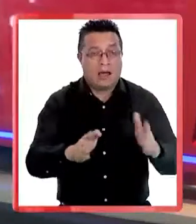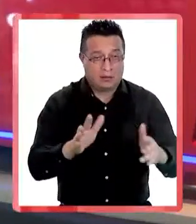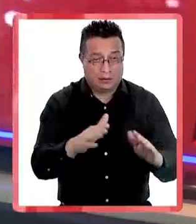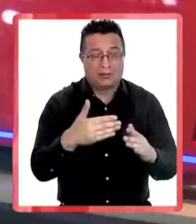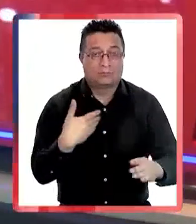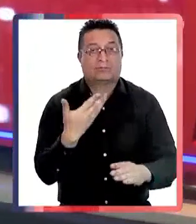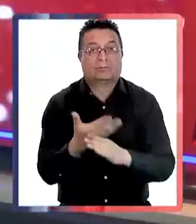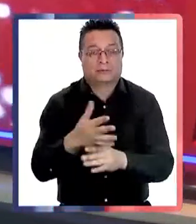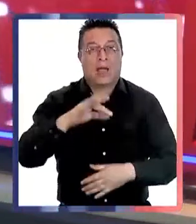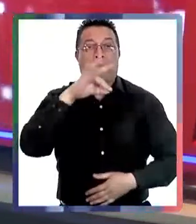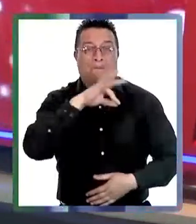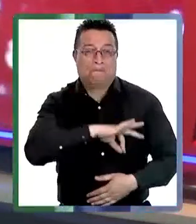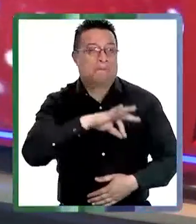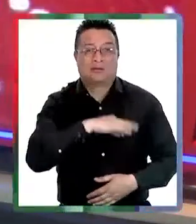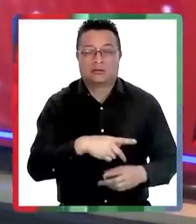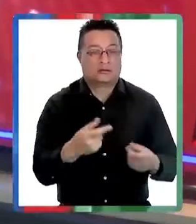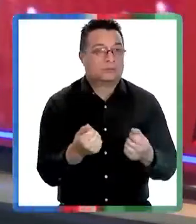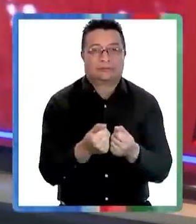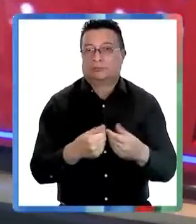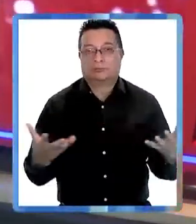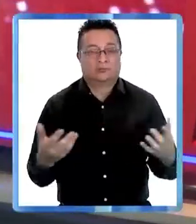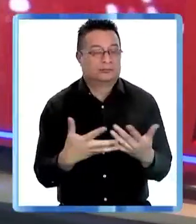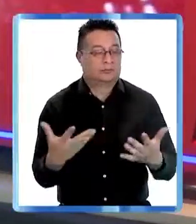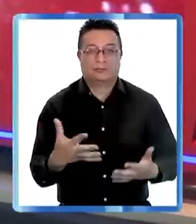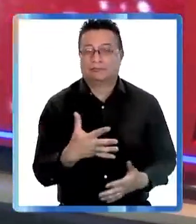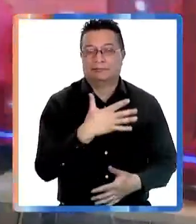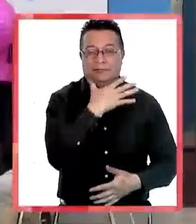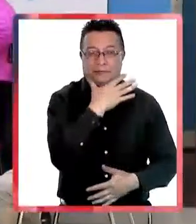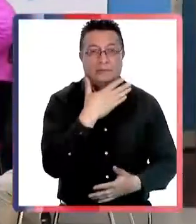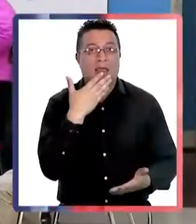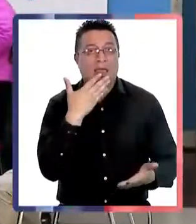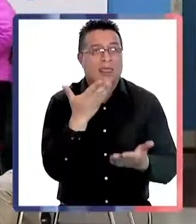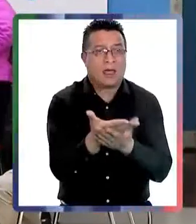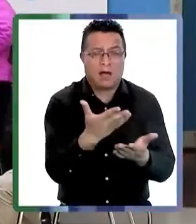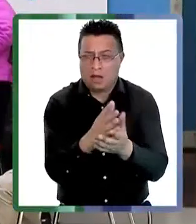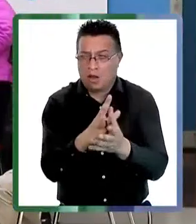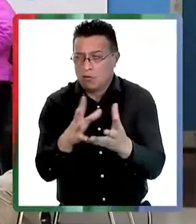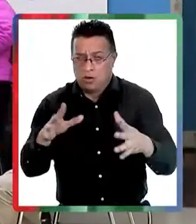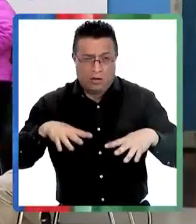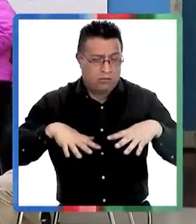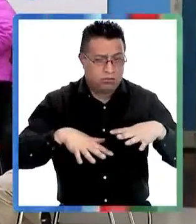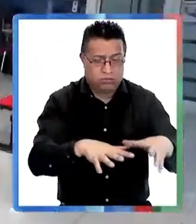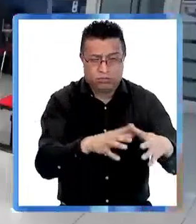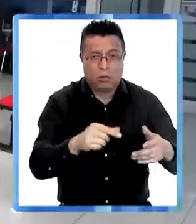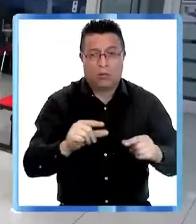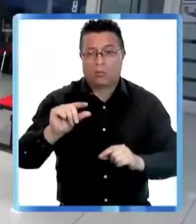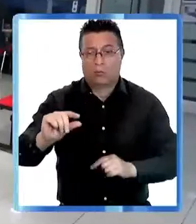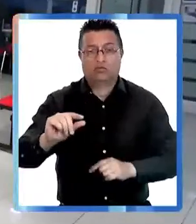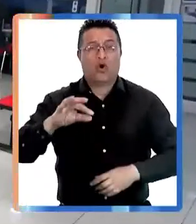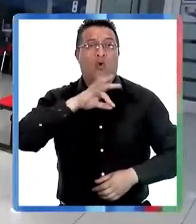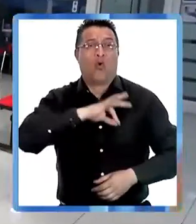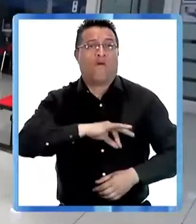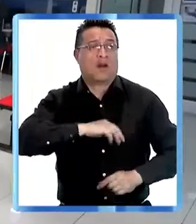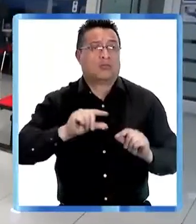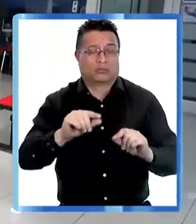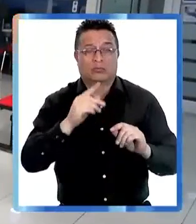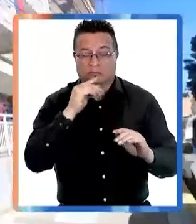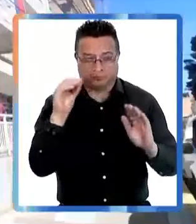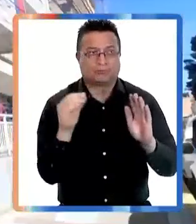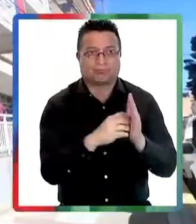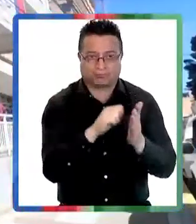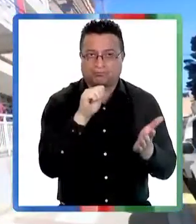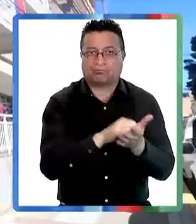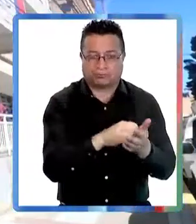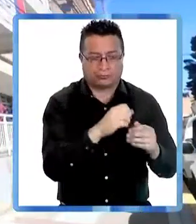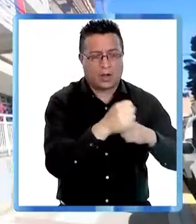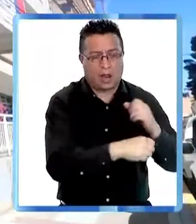a denunciar que las pensiones no les alcanzaban para vivir. La demanda social puso las bajas jubilaciones en la agenda política.